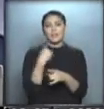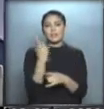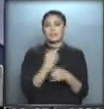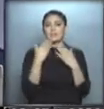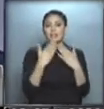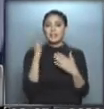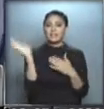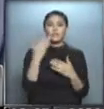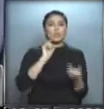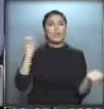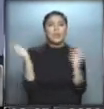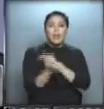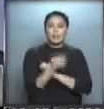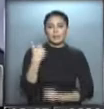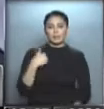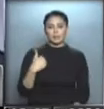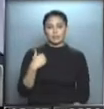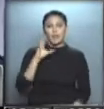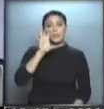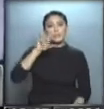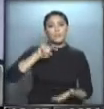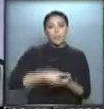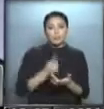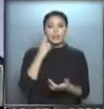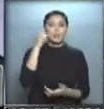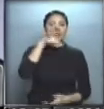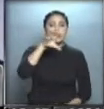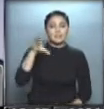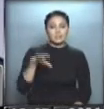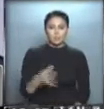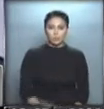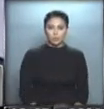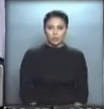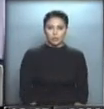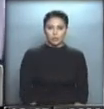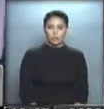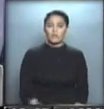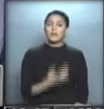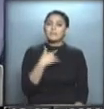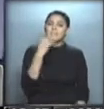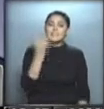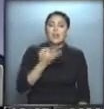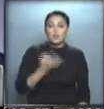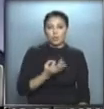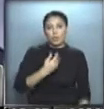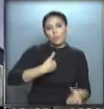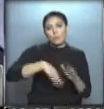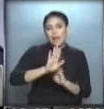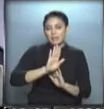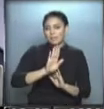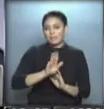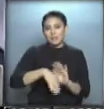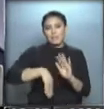a esta transformación que ha hecho la argentina a la provincia de 16 y los municipios digo seguramente va a haber muchos más